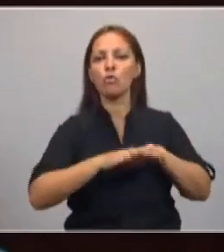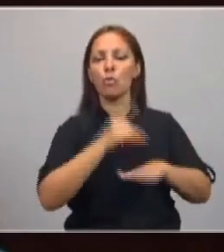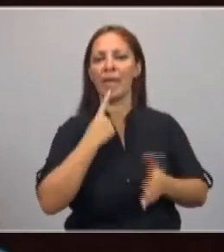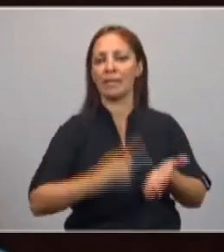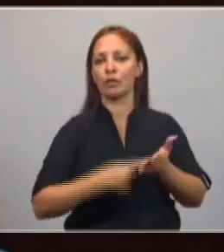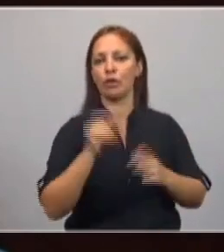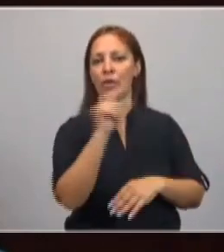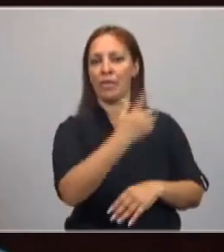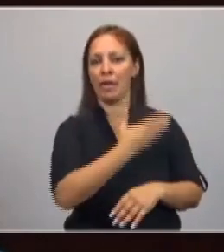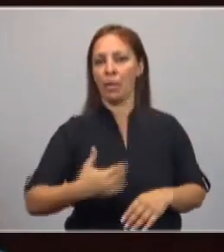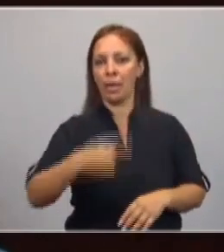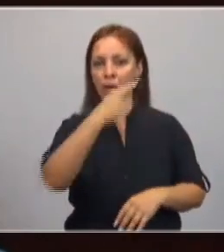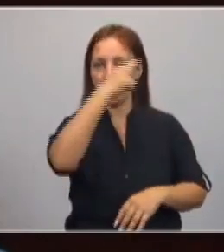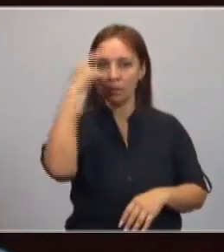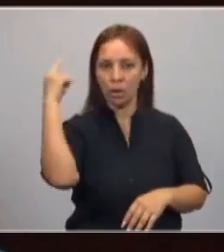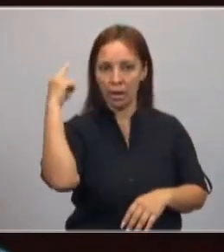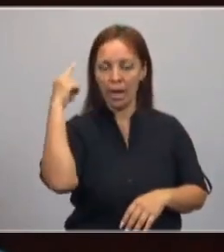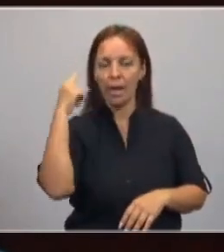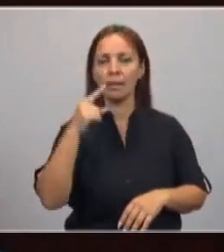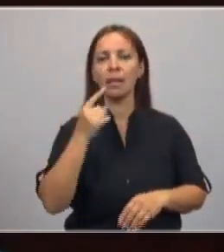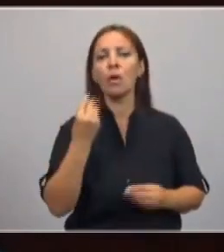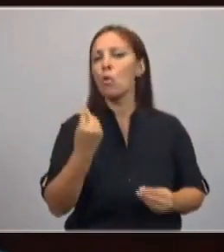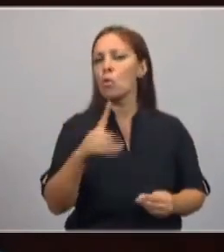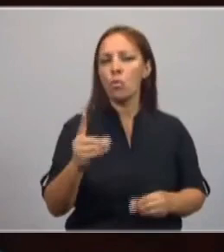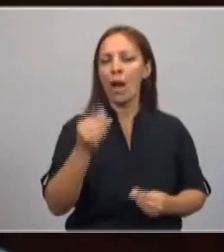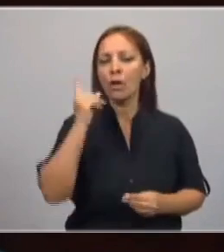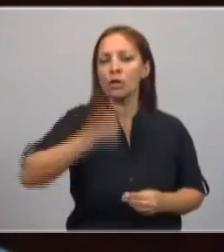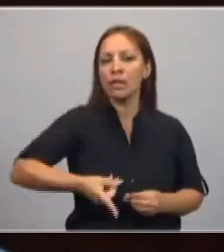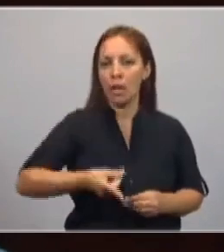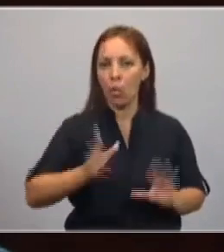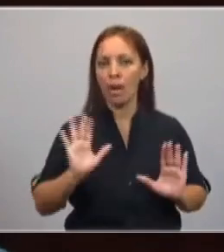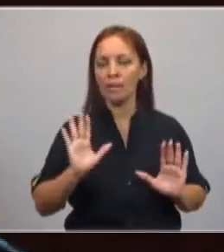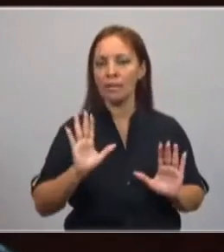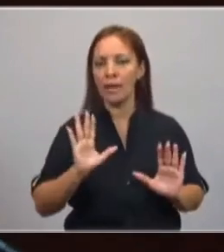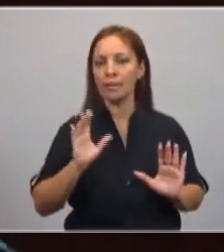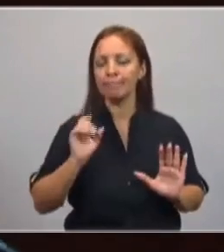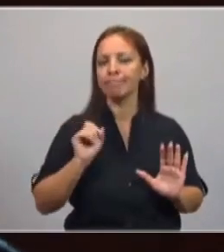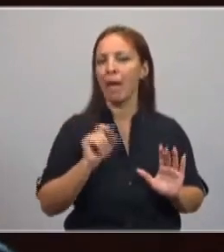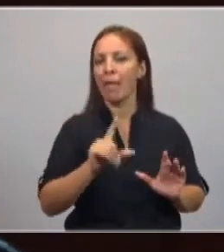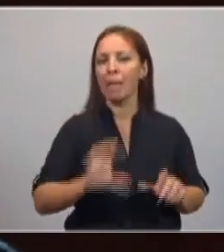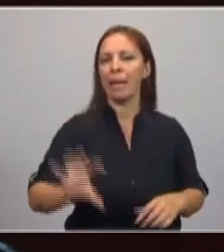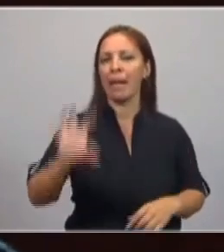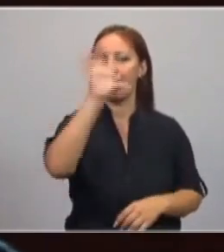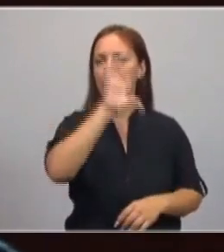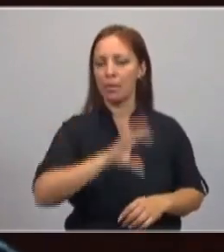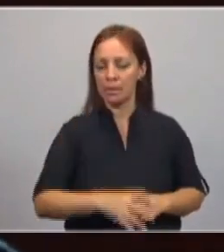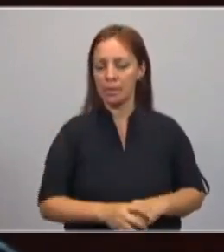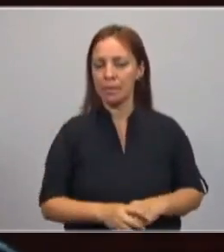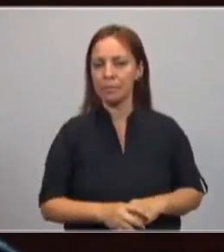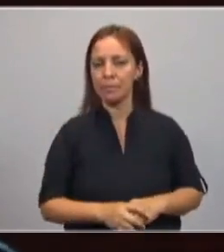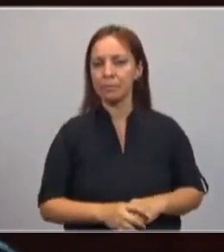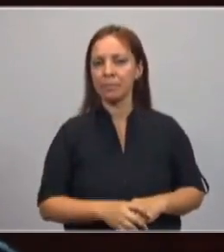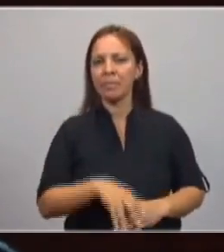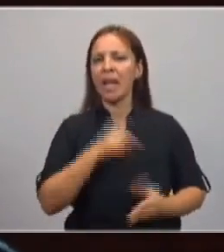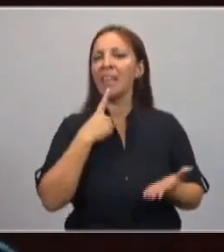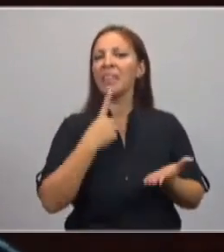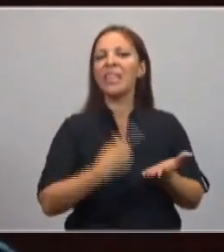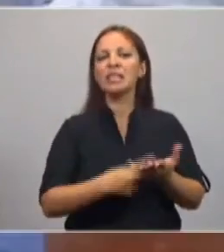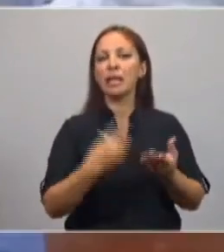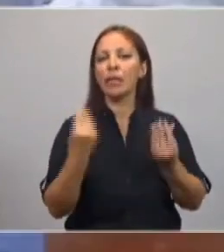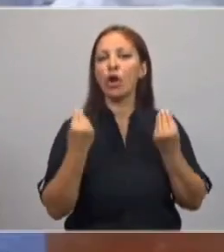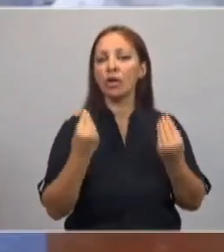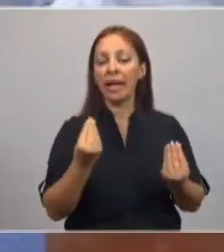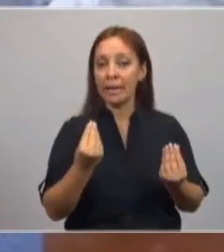tomadas por el Gobierno Nacional y las consecuencias en todo el territorio de nuestra provincia. Se decidió eliminar